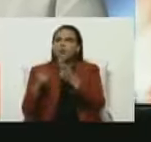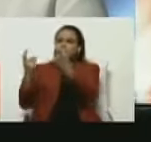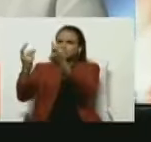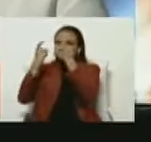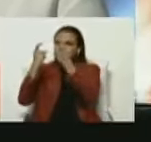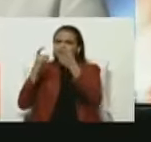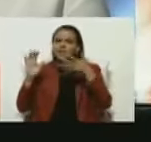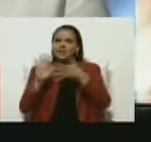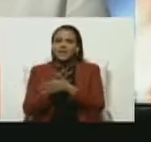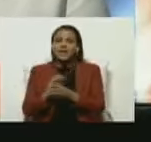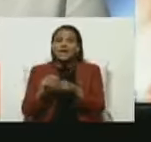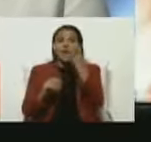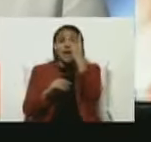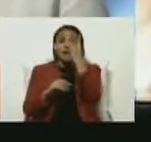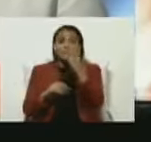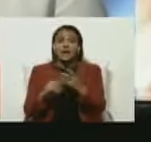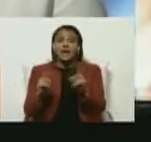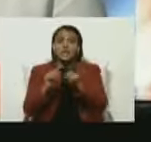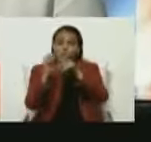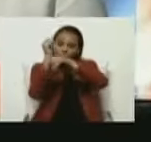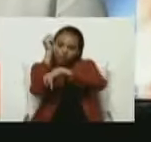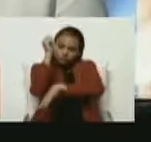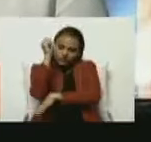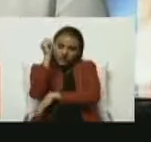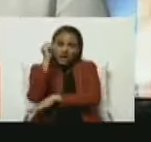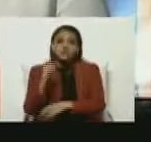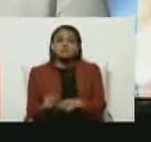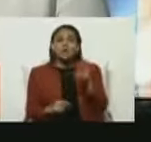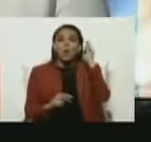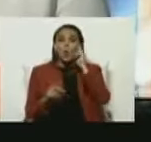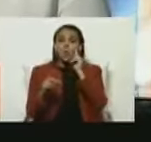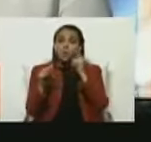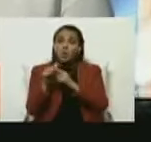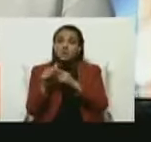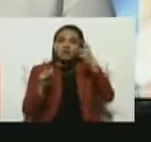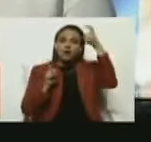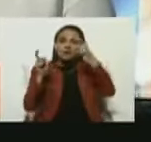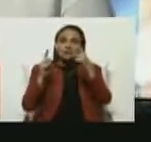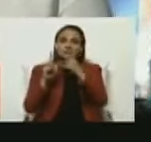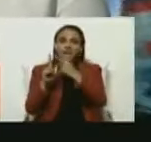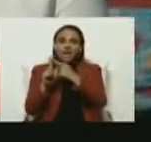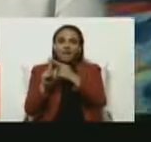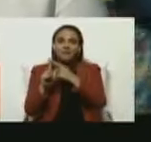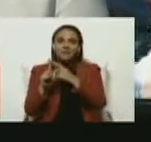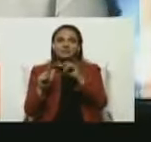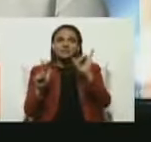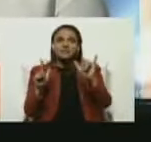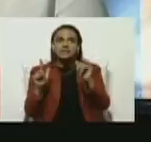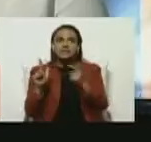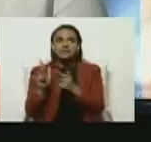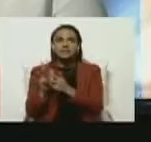de las tres raíces, Bolívar, Chávez